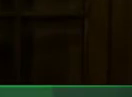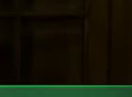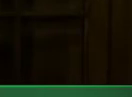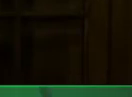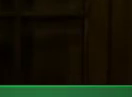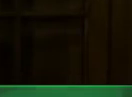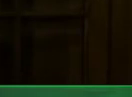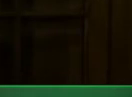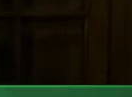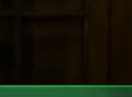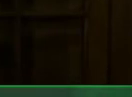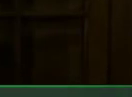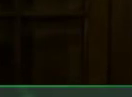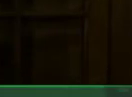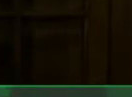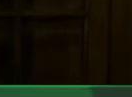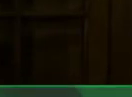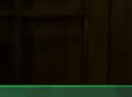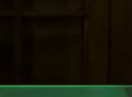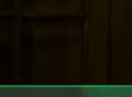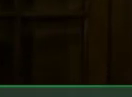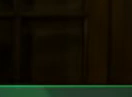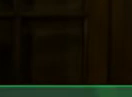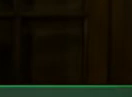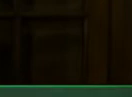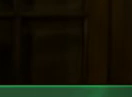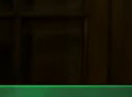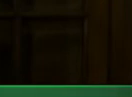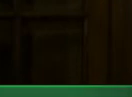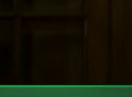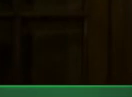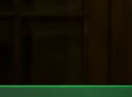tema, los gobiernos departamentales, la universidad,